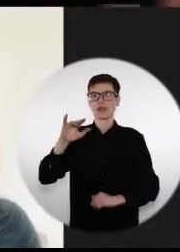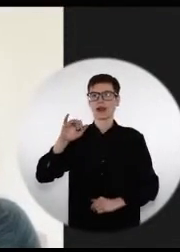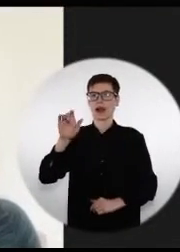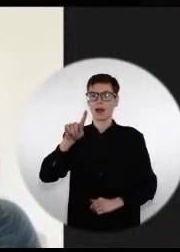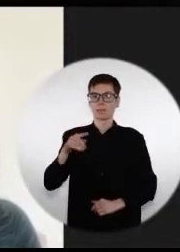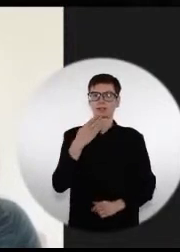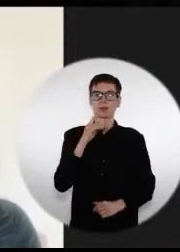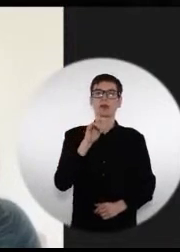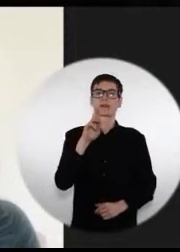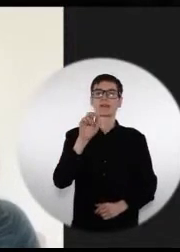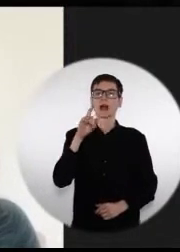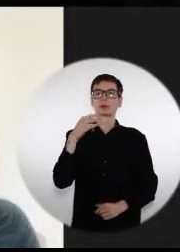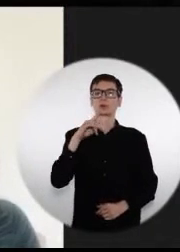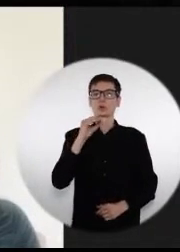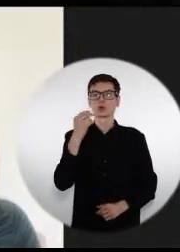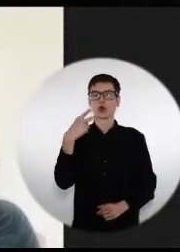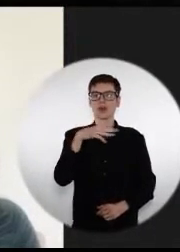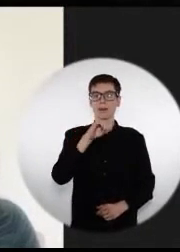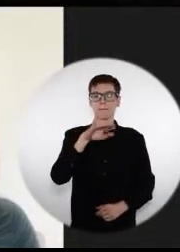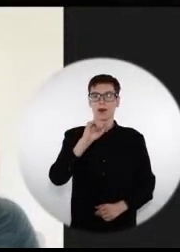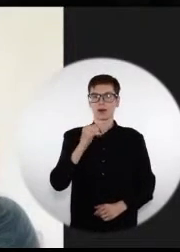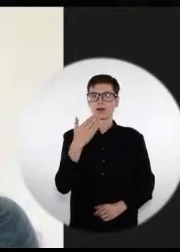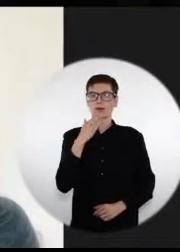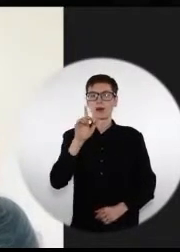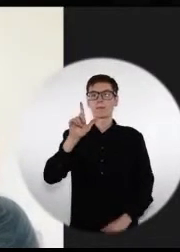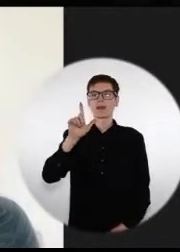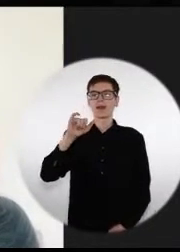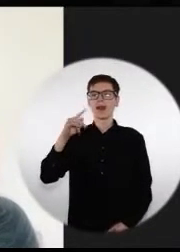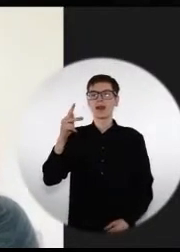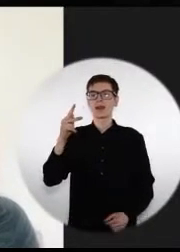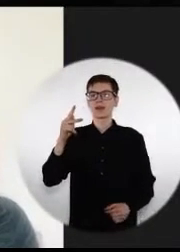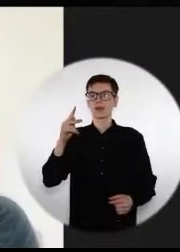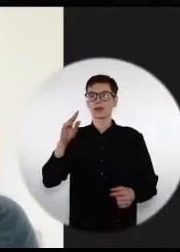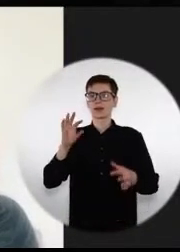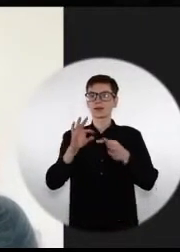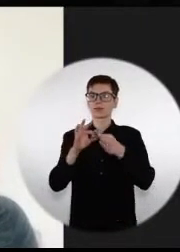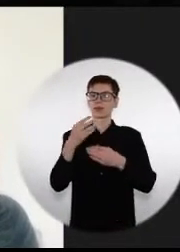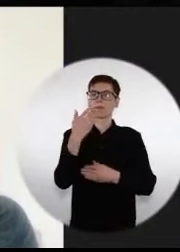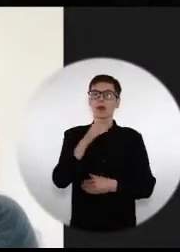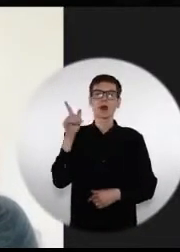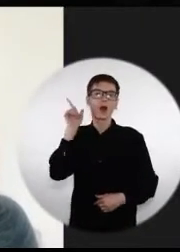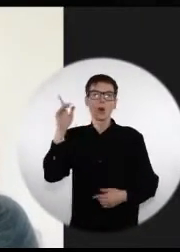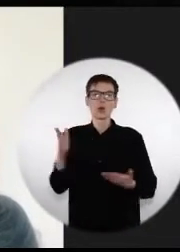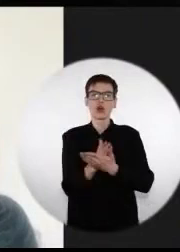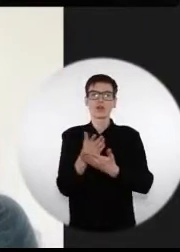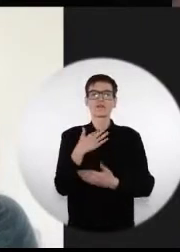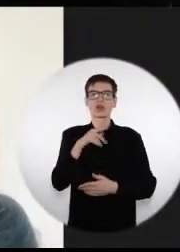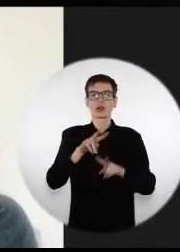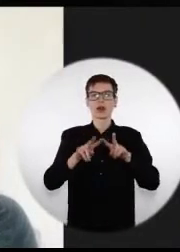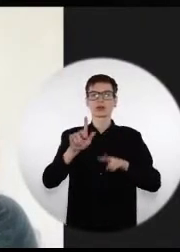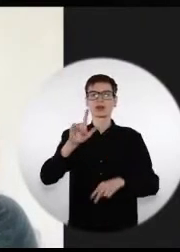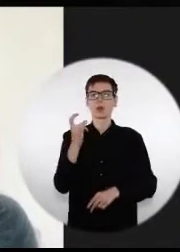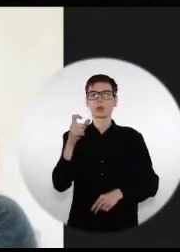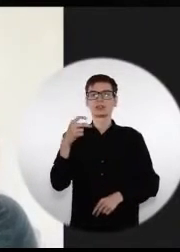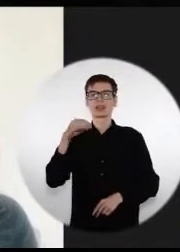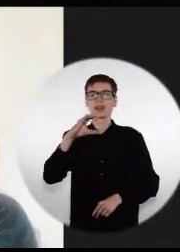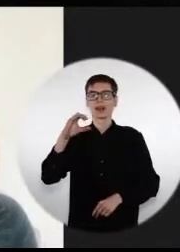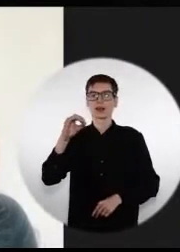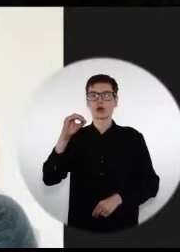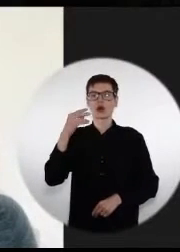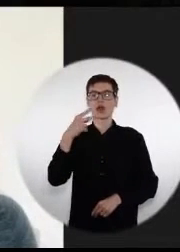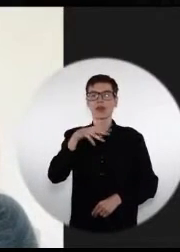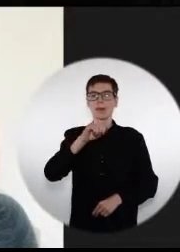los links de los proyectos que están desarrollando y le va lento por parte de james trasunto n sino por parte de la maría